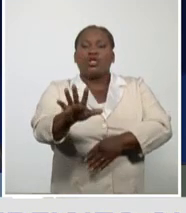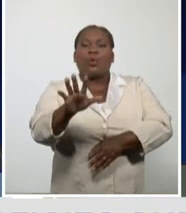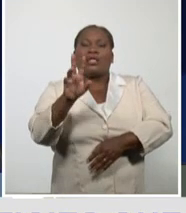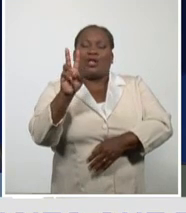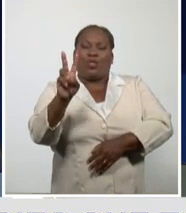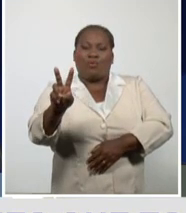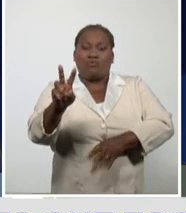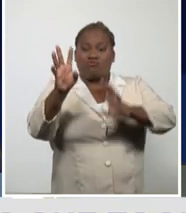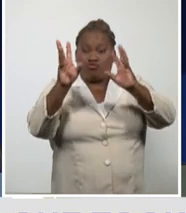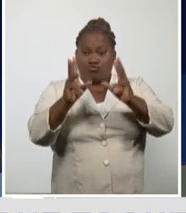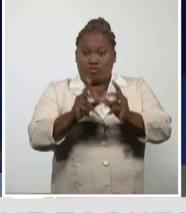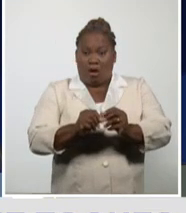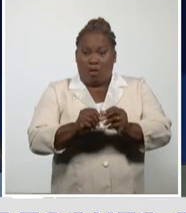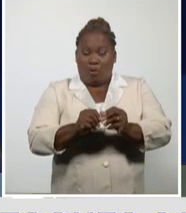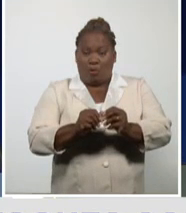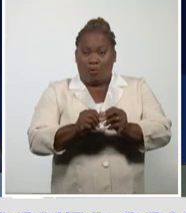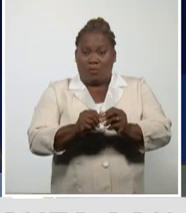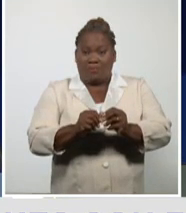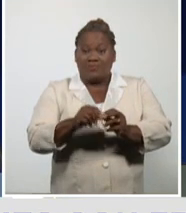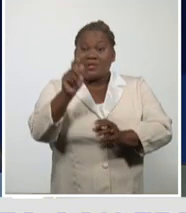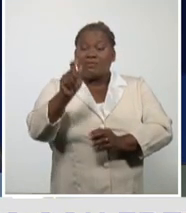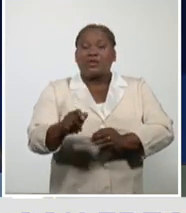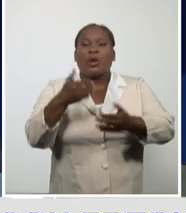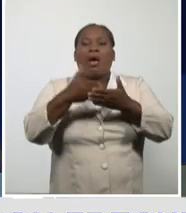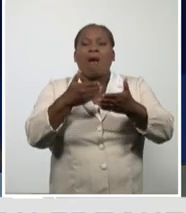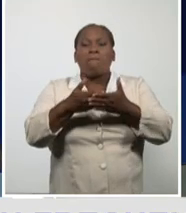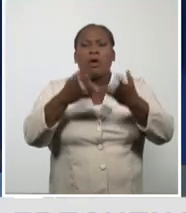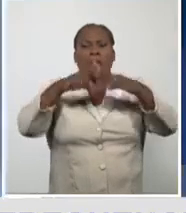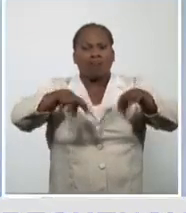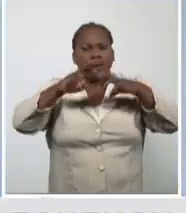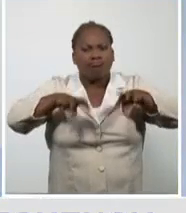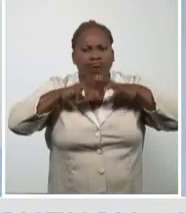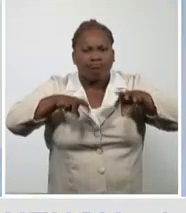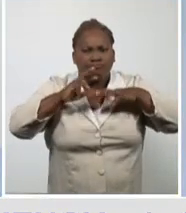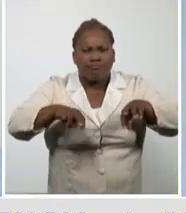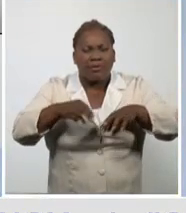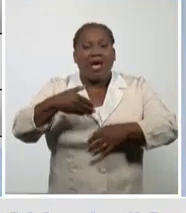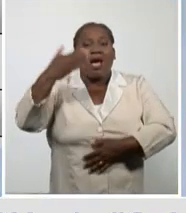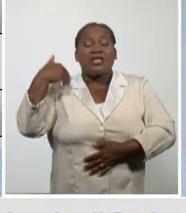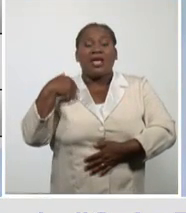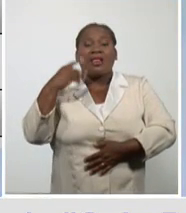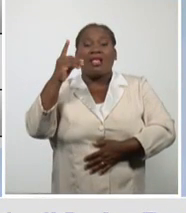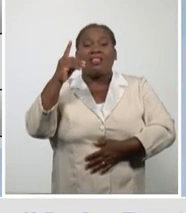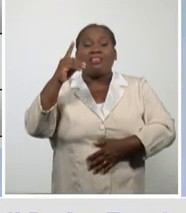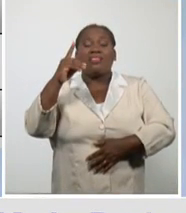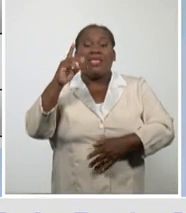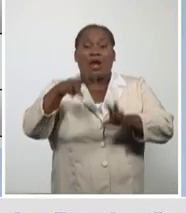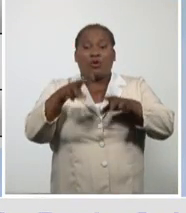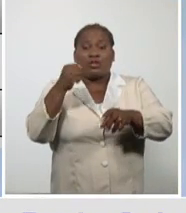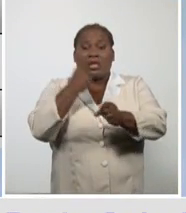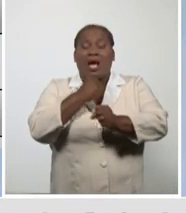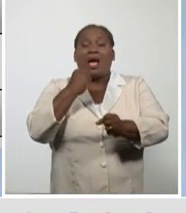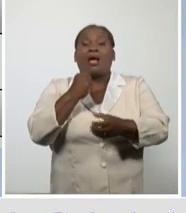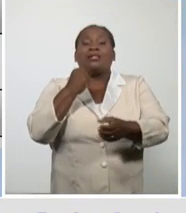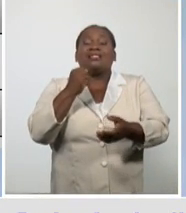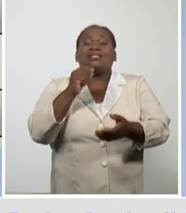de estos pacientes que fueron estudiados, en el día de ayer se diagnostican 38 pacientes